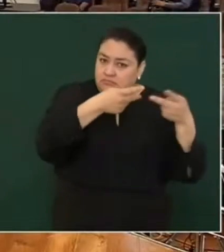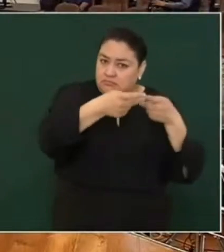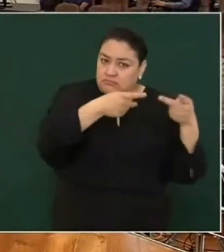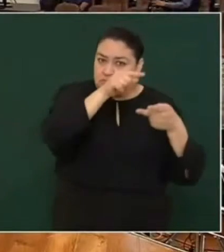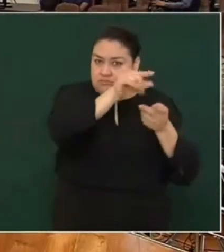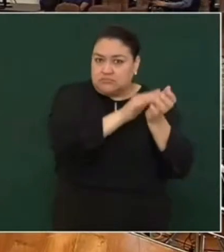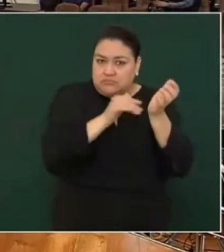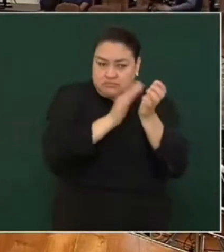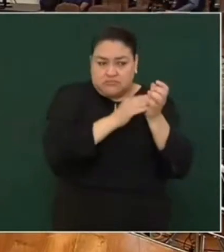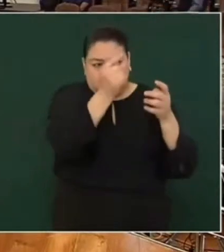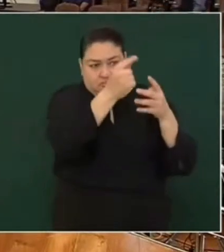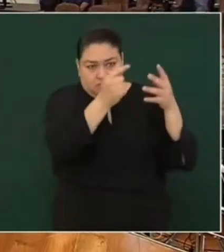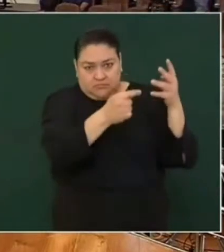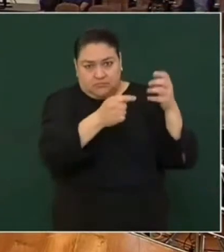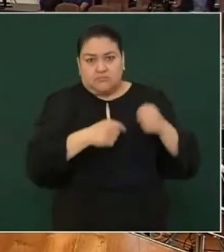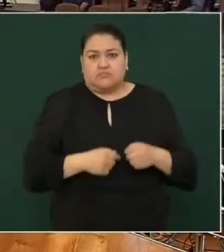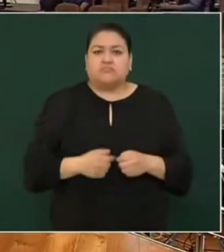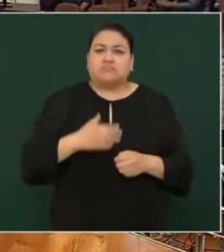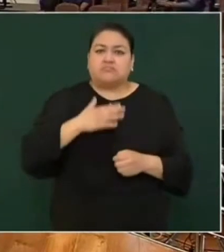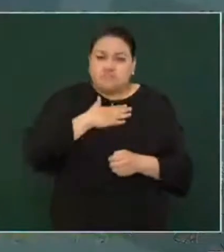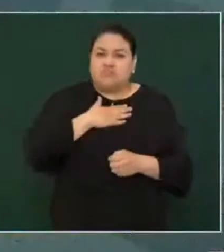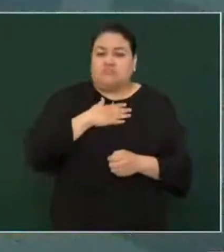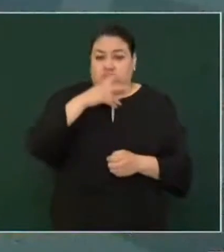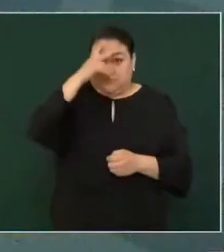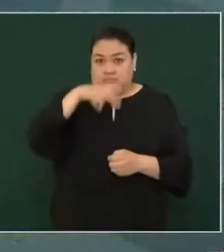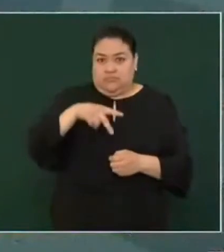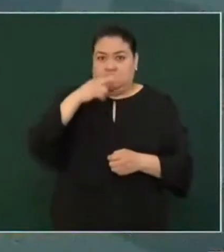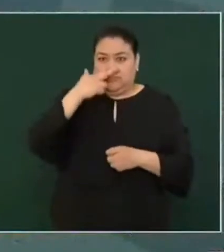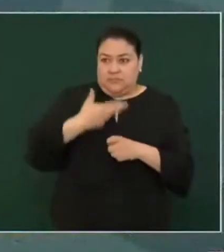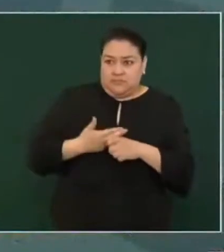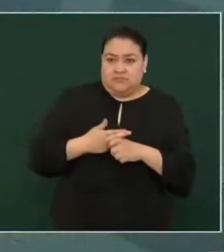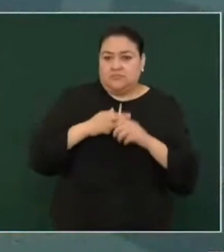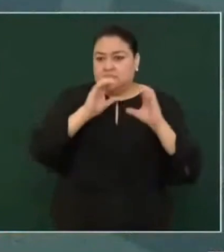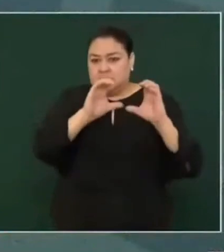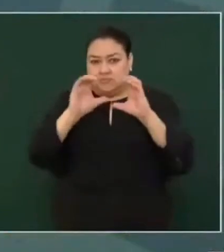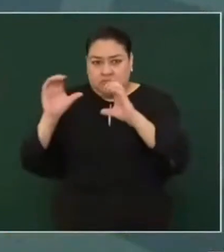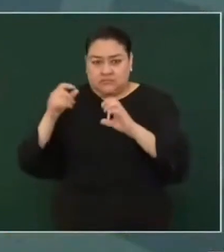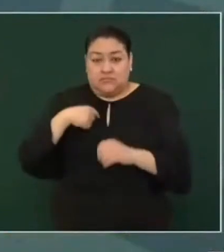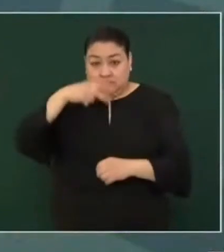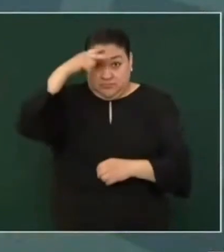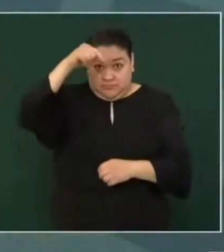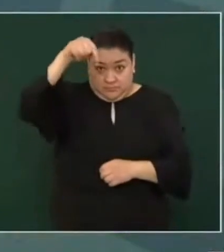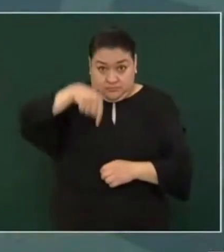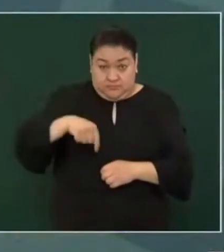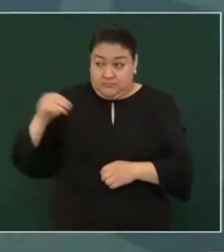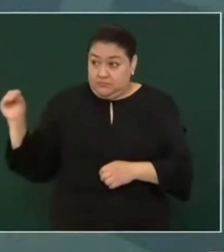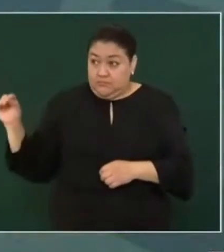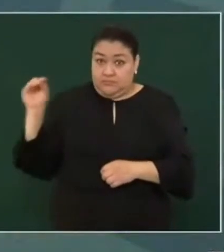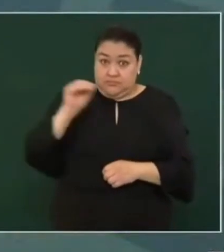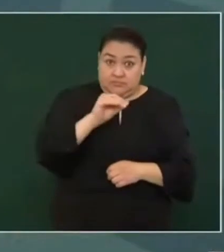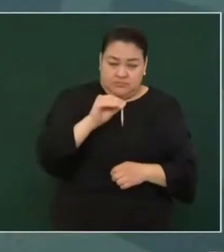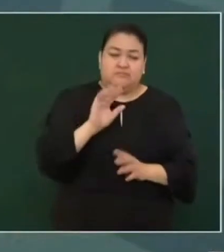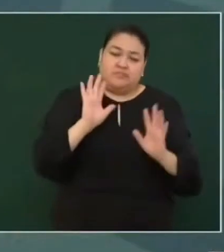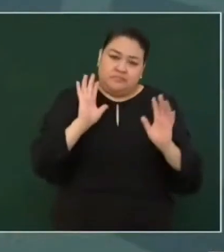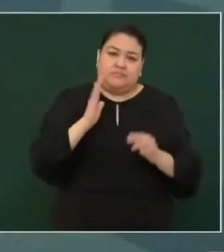bueno, nosotros los vamos a cuidar si ya están en territorio